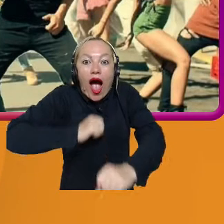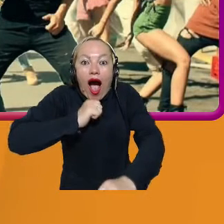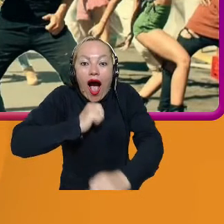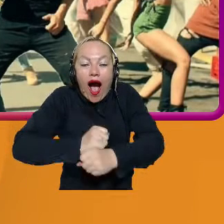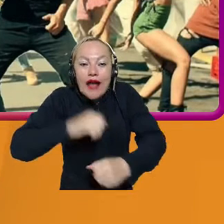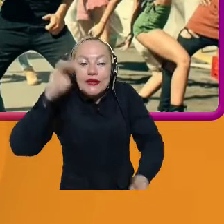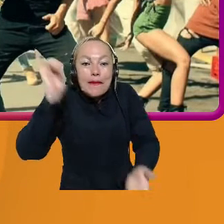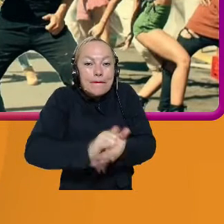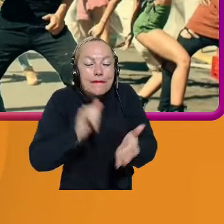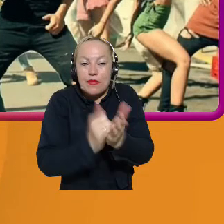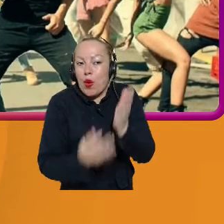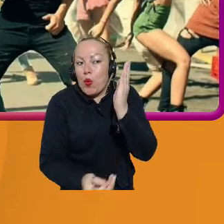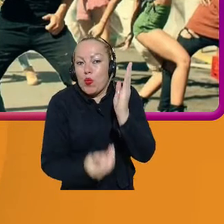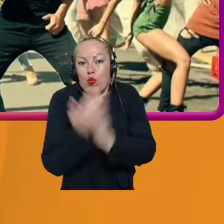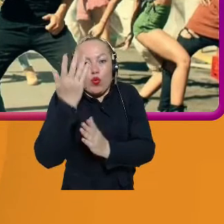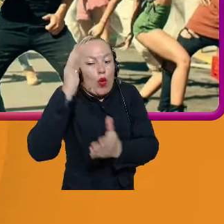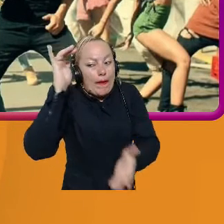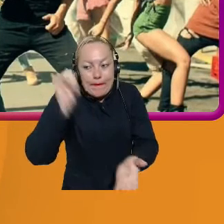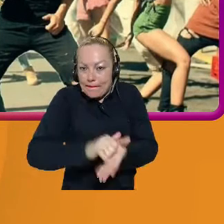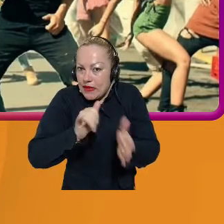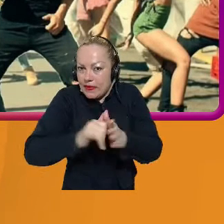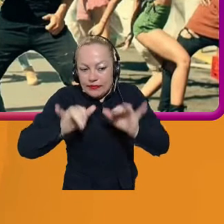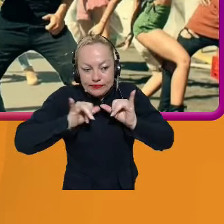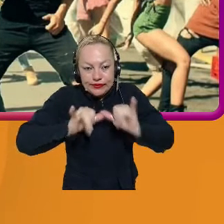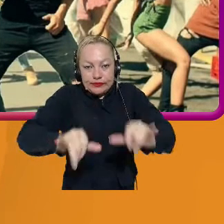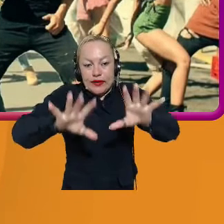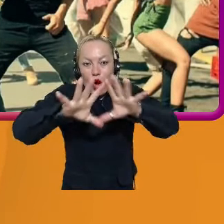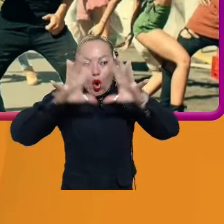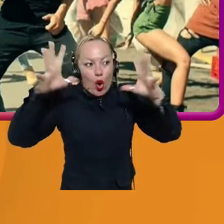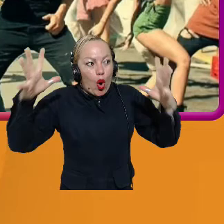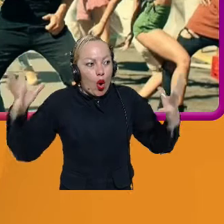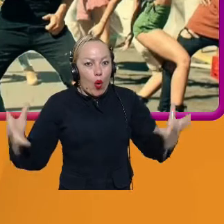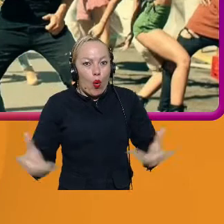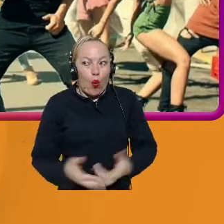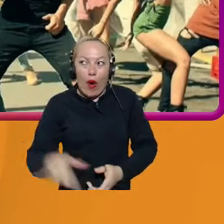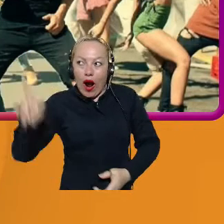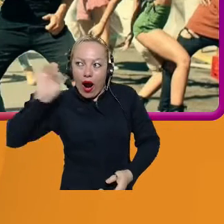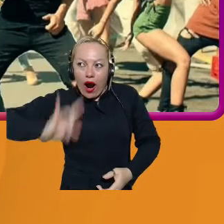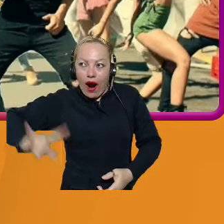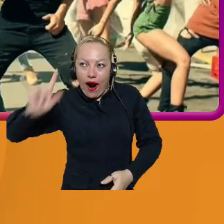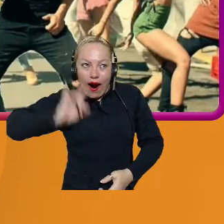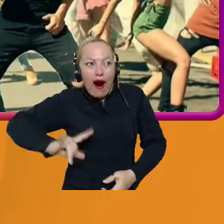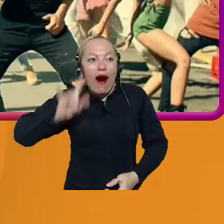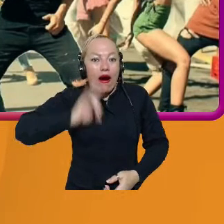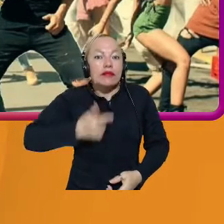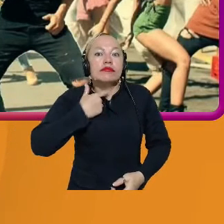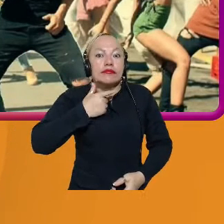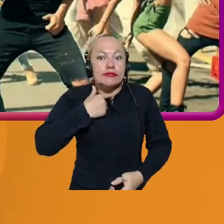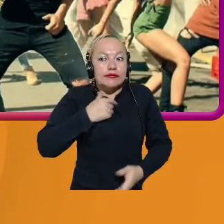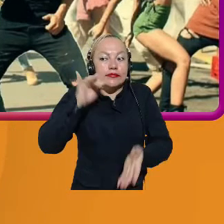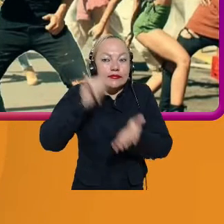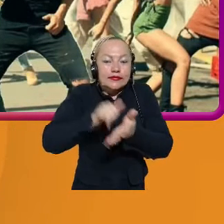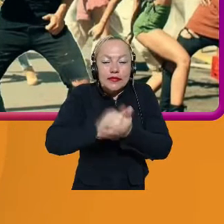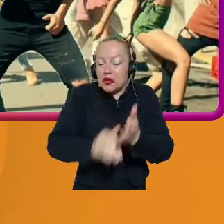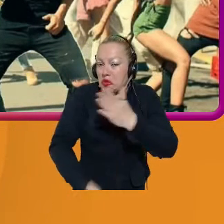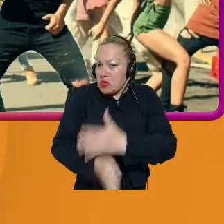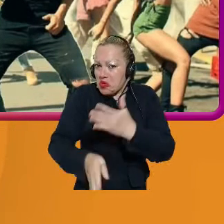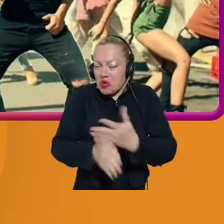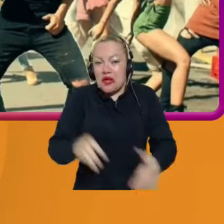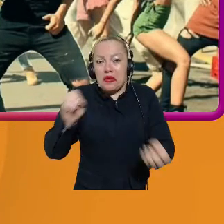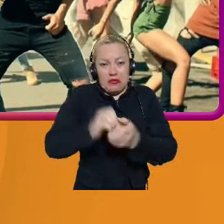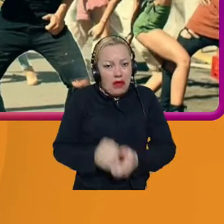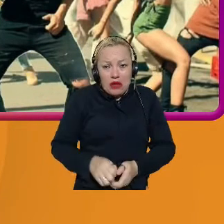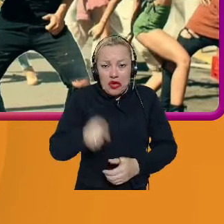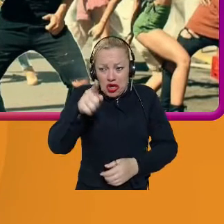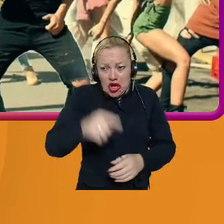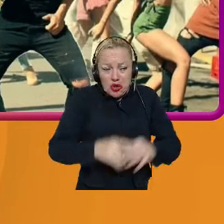que no pasó. Todo lo contrario, se tomó el planeta entero. No. Todavía sigue. Y vísperas de que se